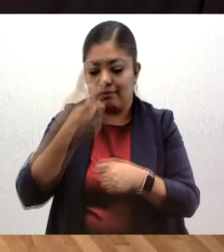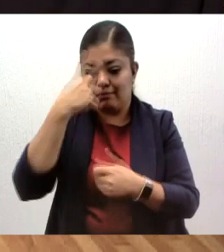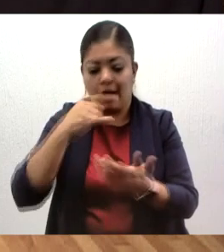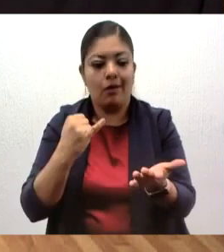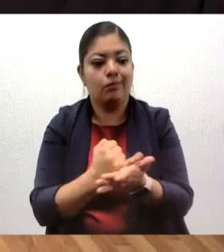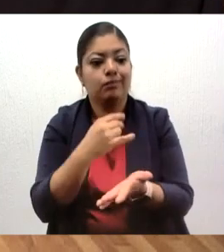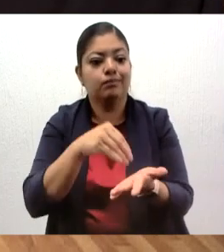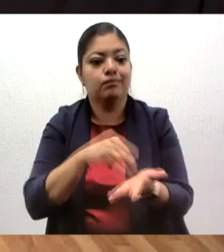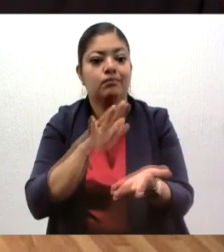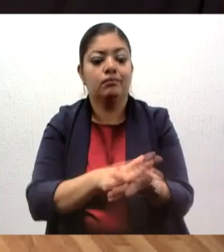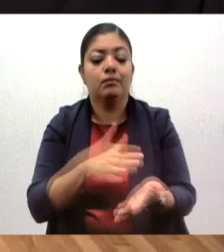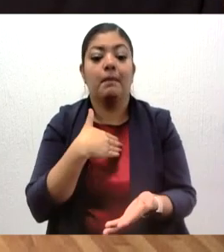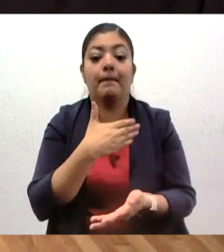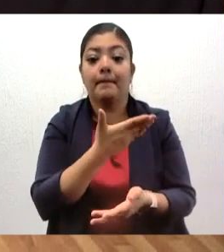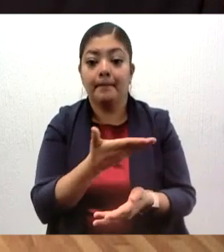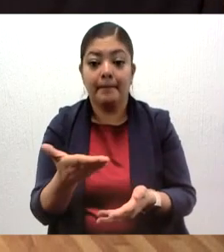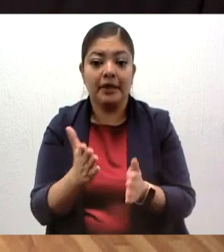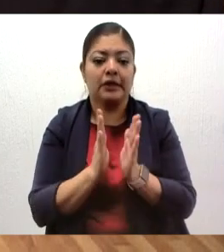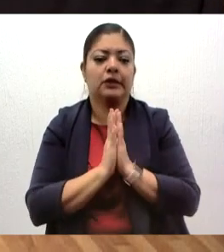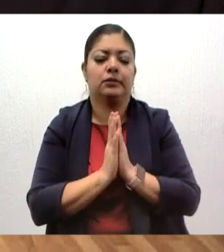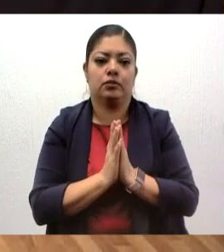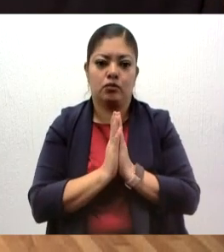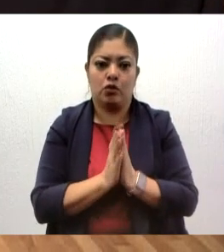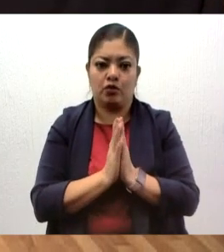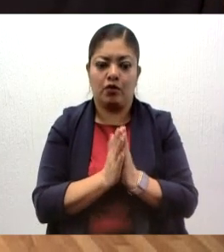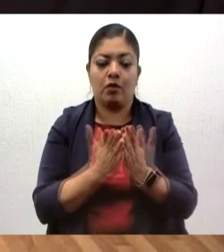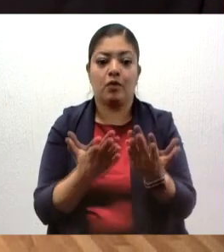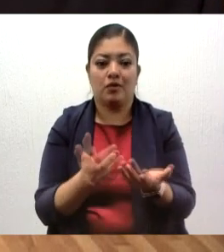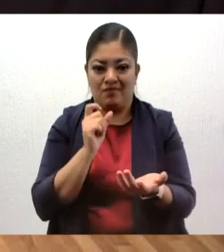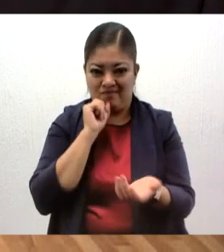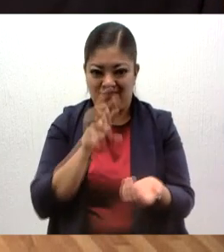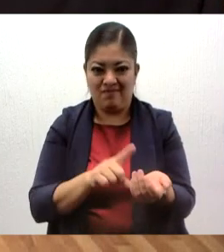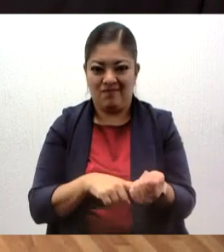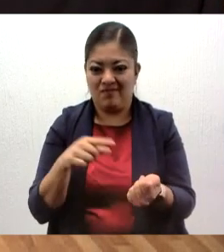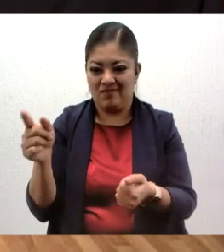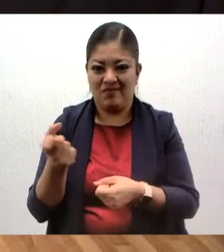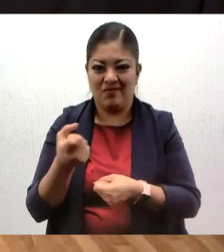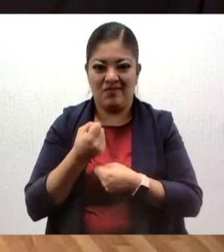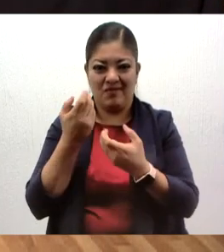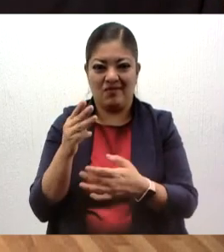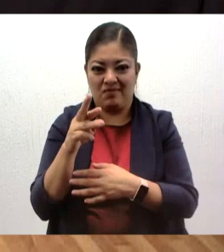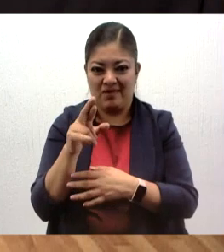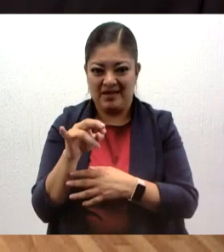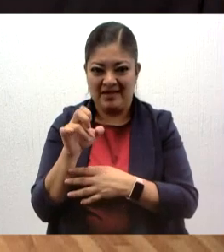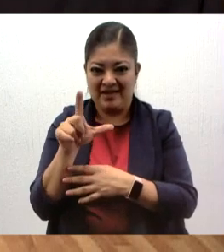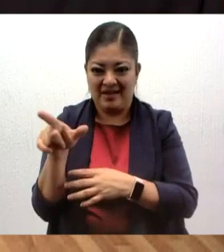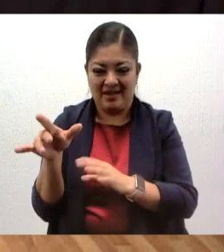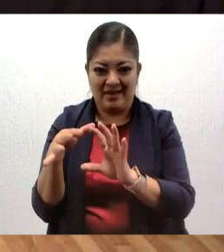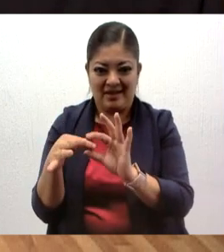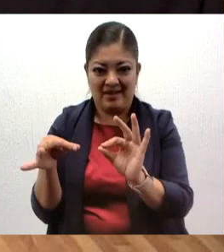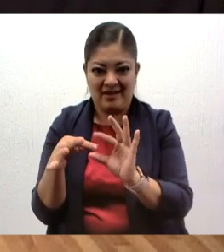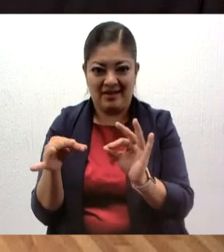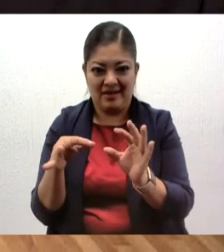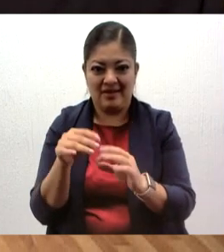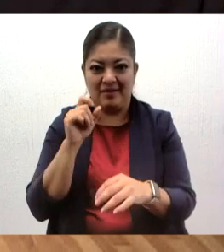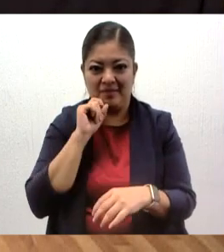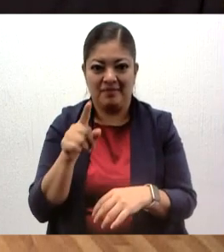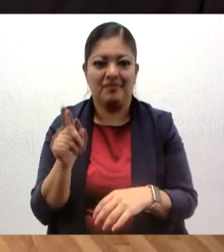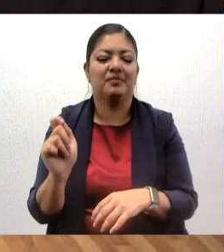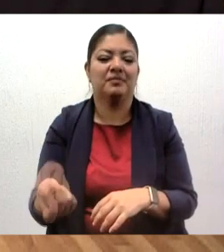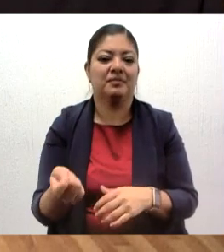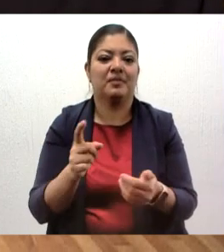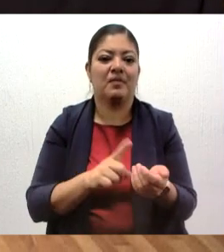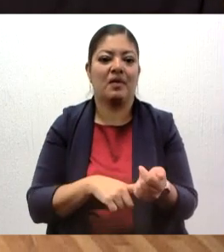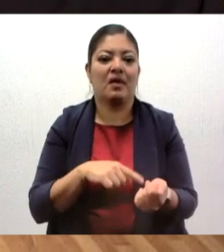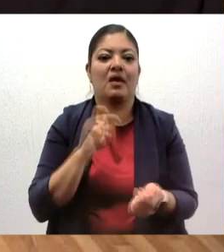solicitarían de manera general como ya lo expresó mirel primero en lo que concierne a agua